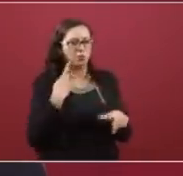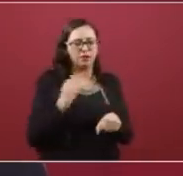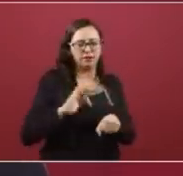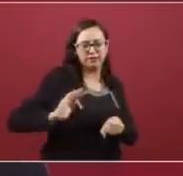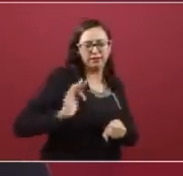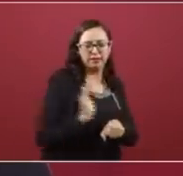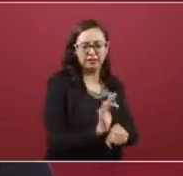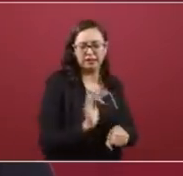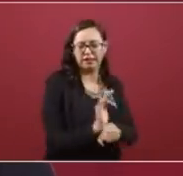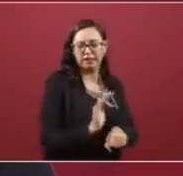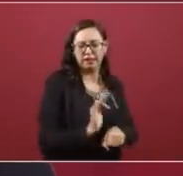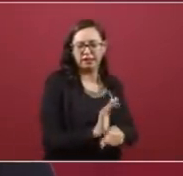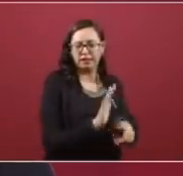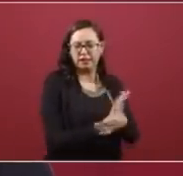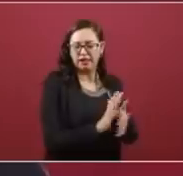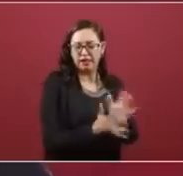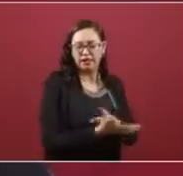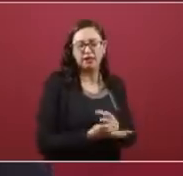electoral.